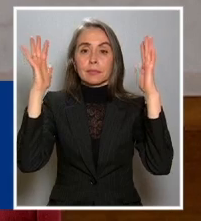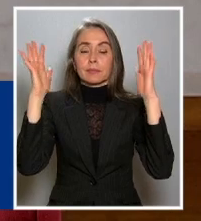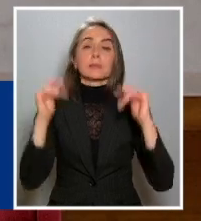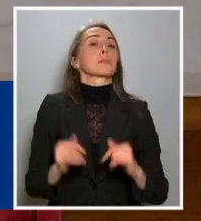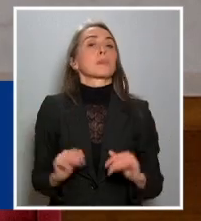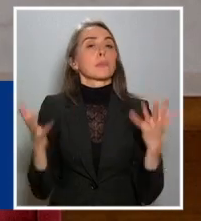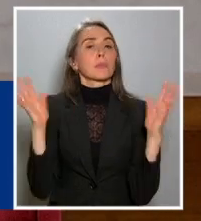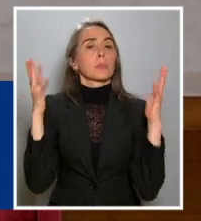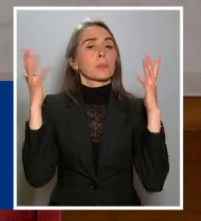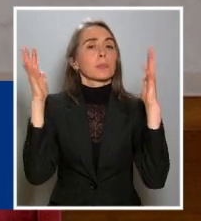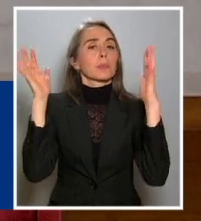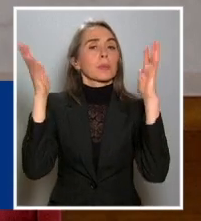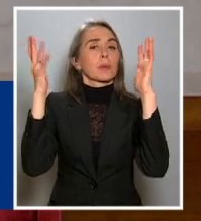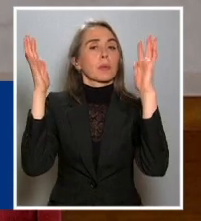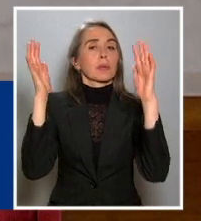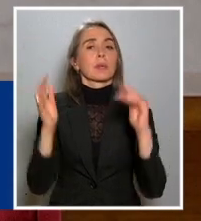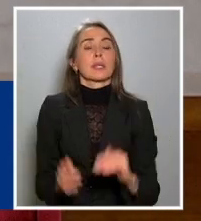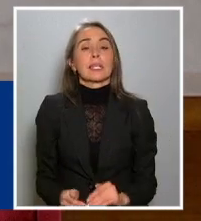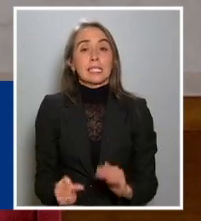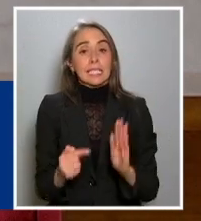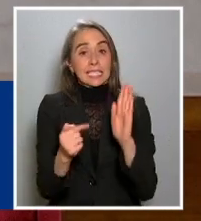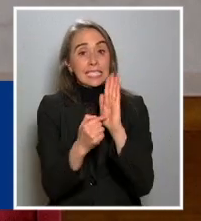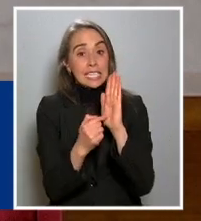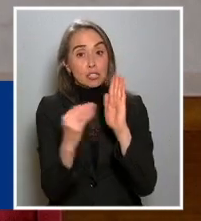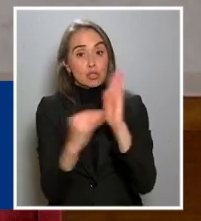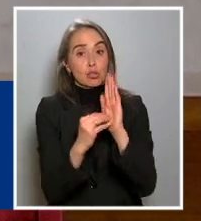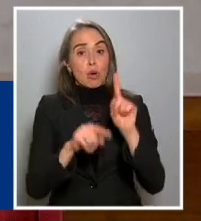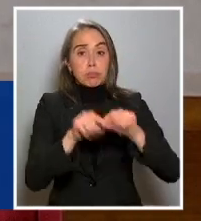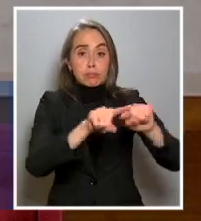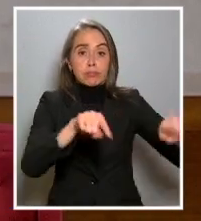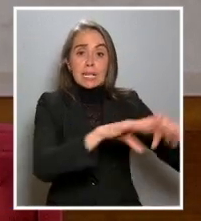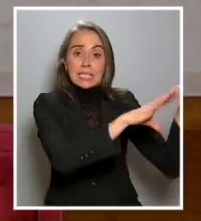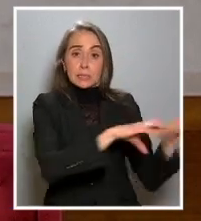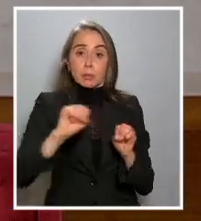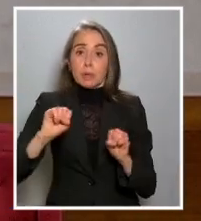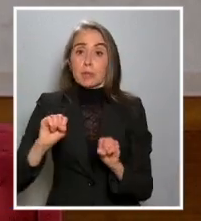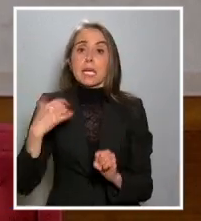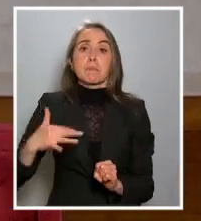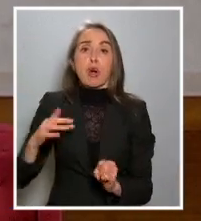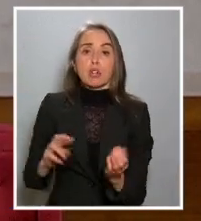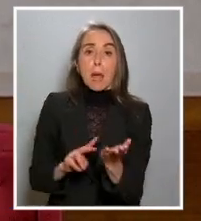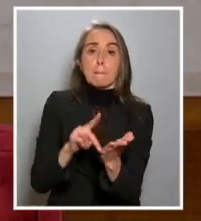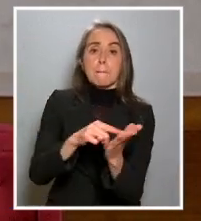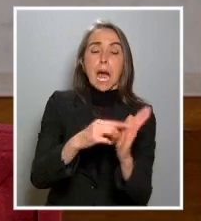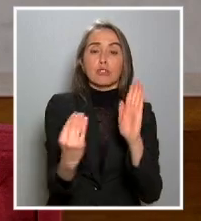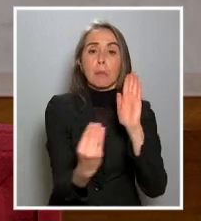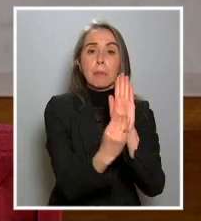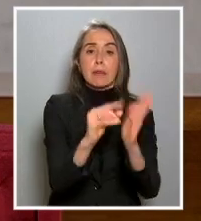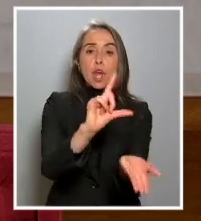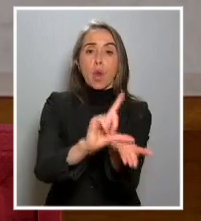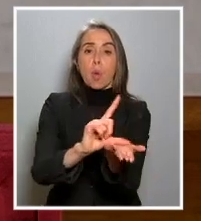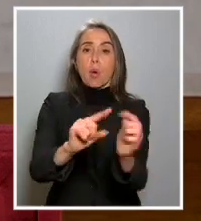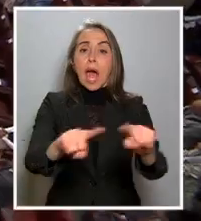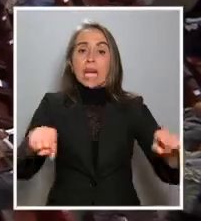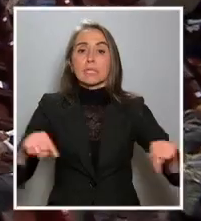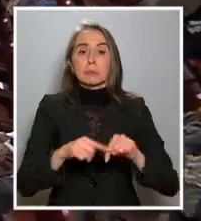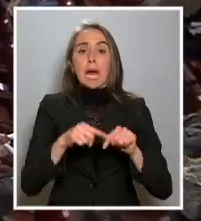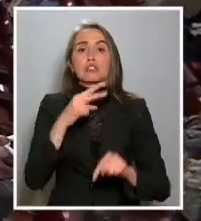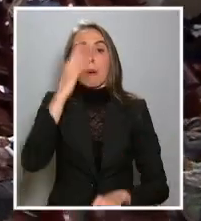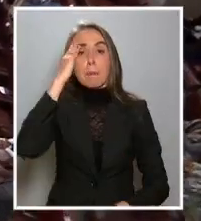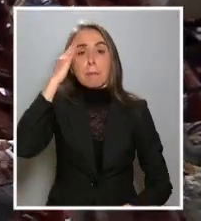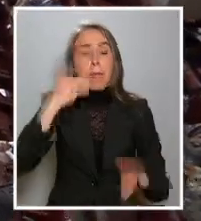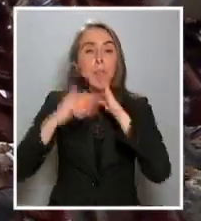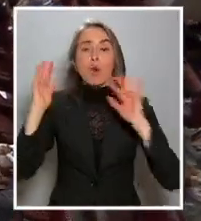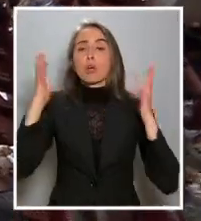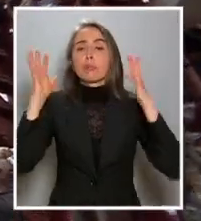Este es un paso relevante para consagrar el lugar como un espacio de memoria, y